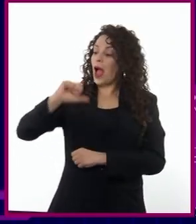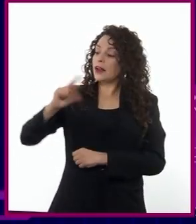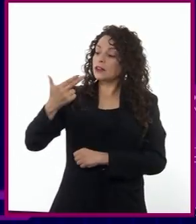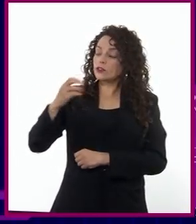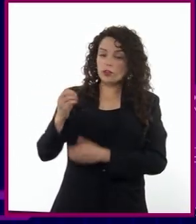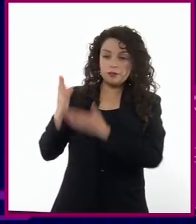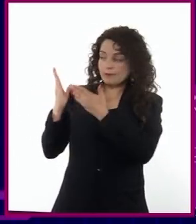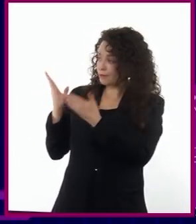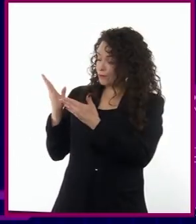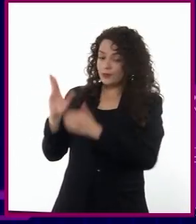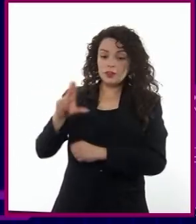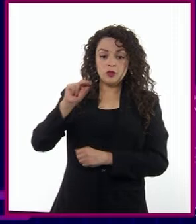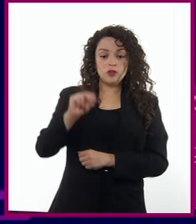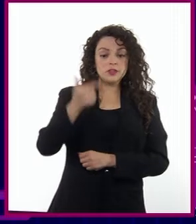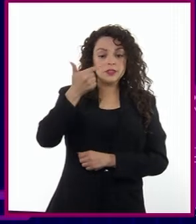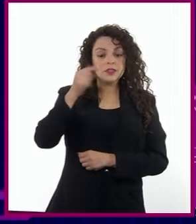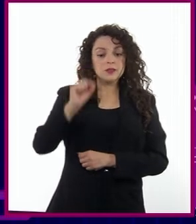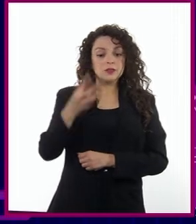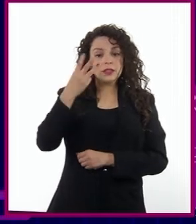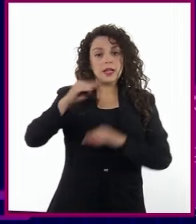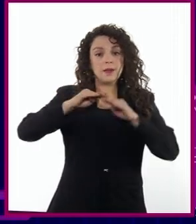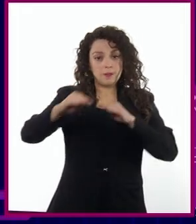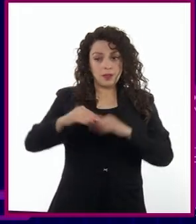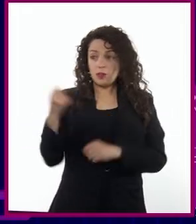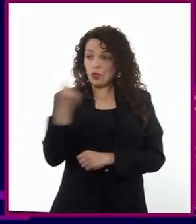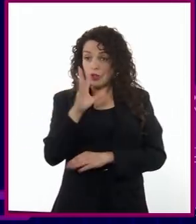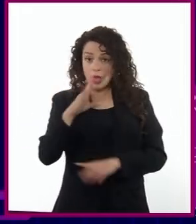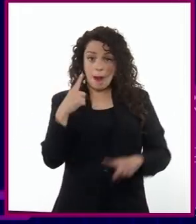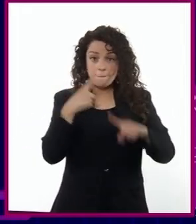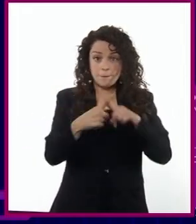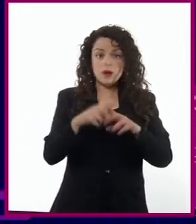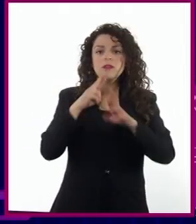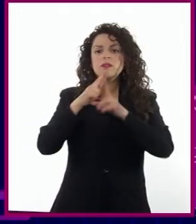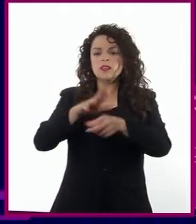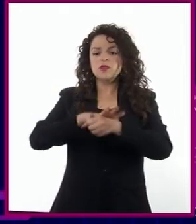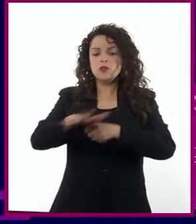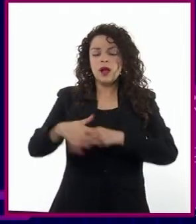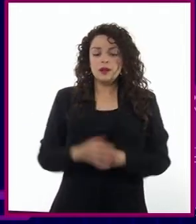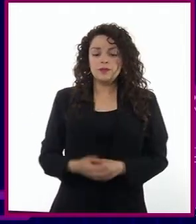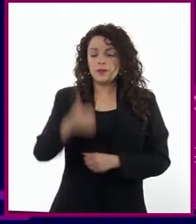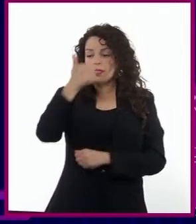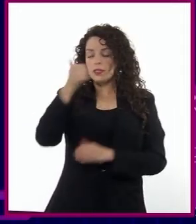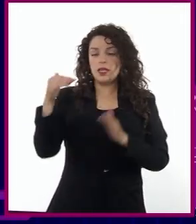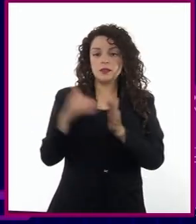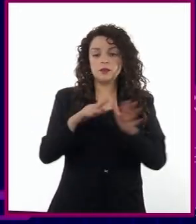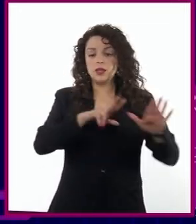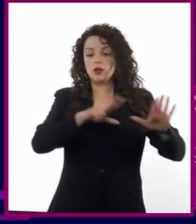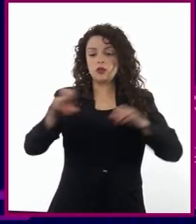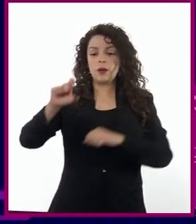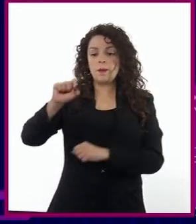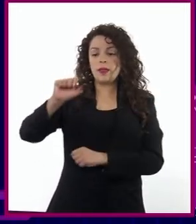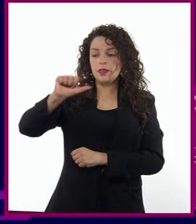87.3 metros. Respectivamente, al multiplicarlos, obtenemos